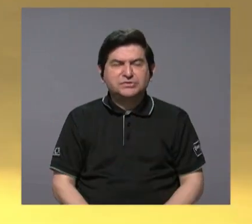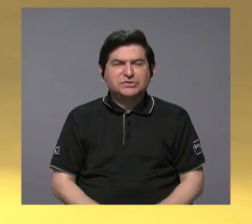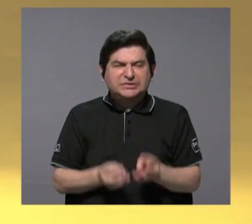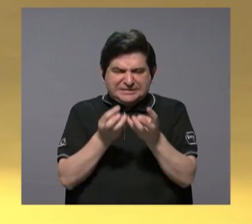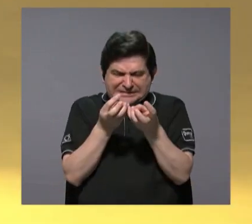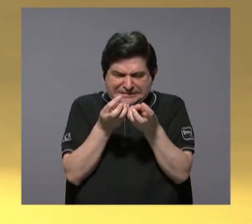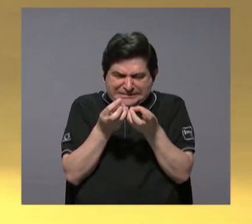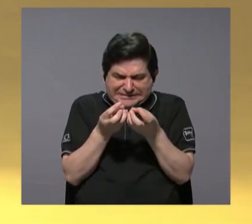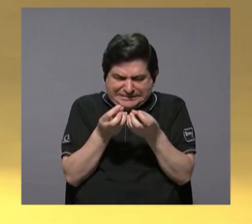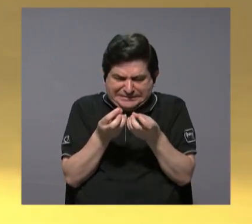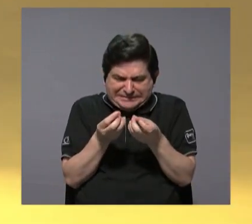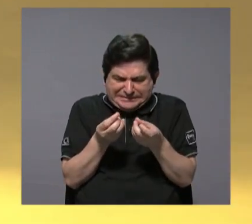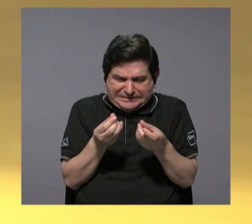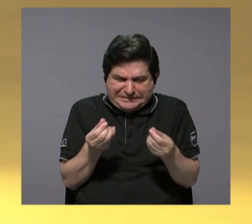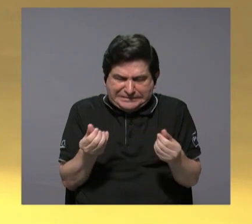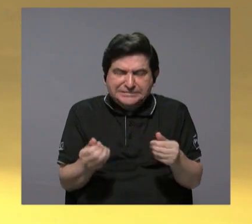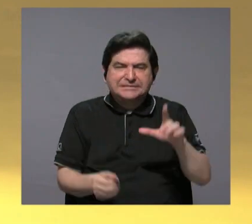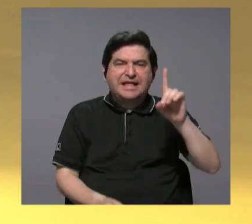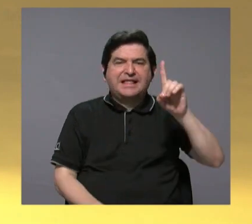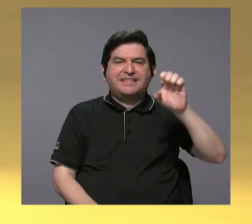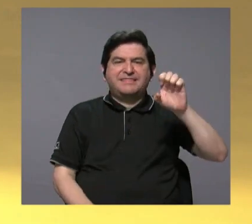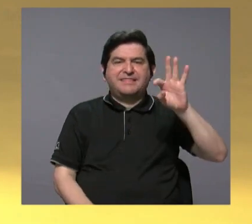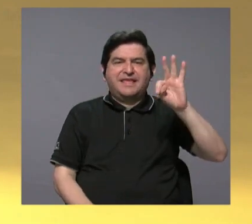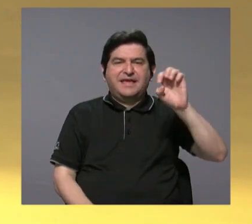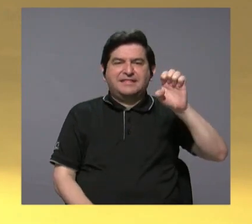deterioro, y podríamos llamarlo,